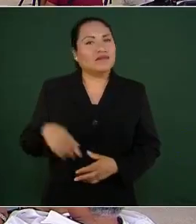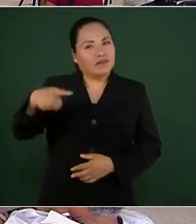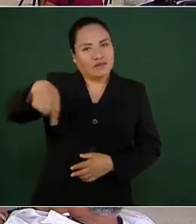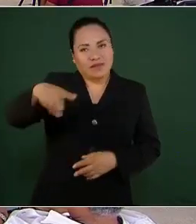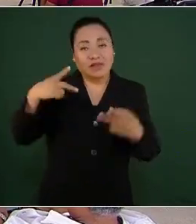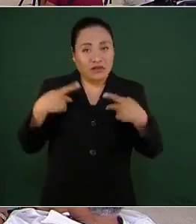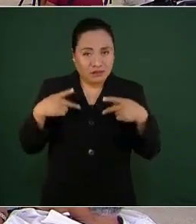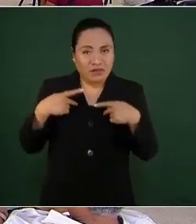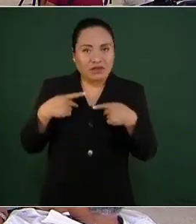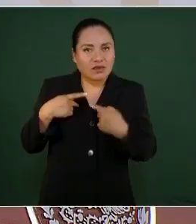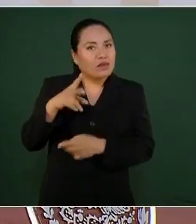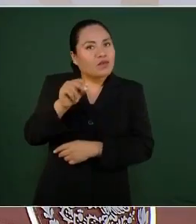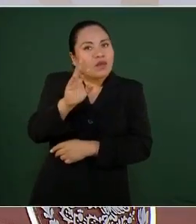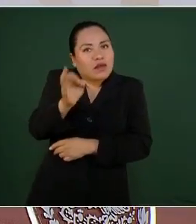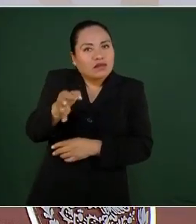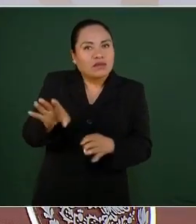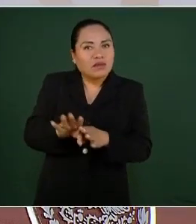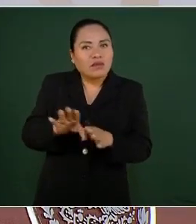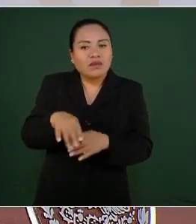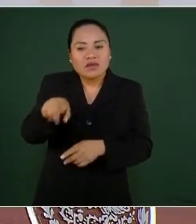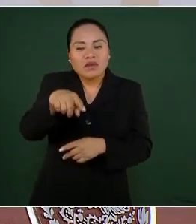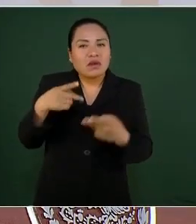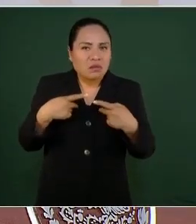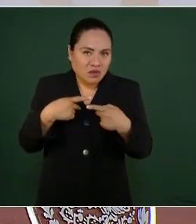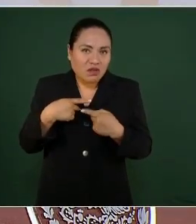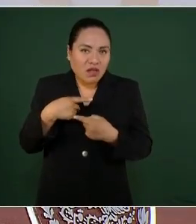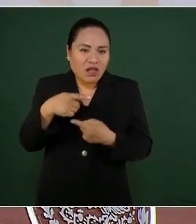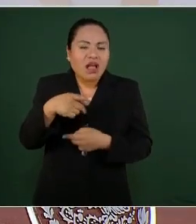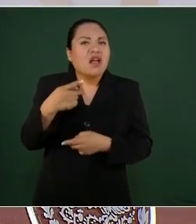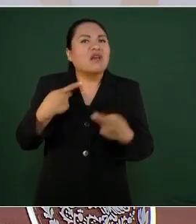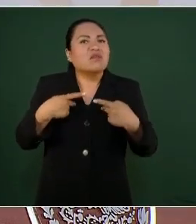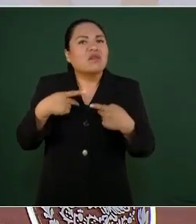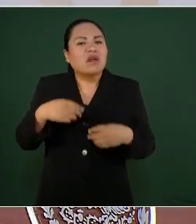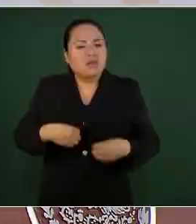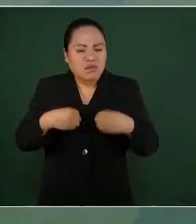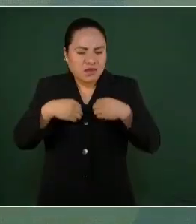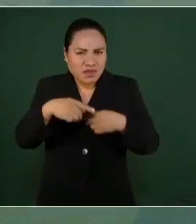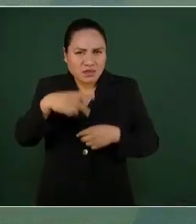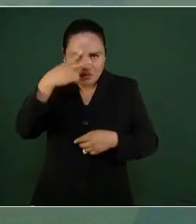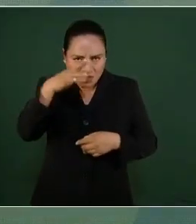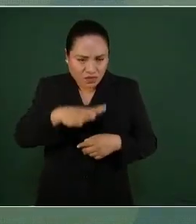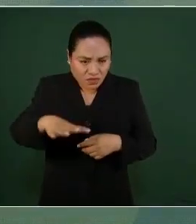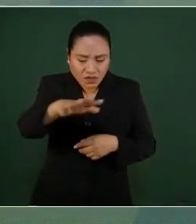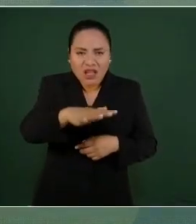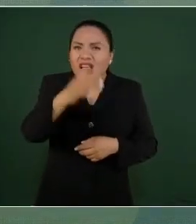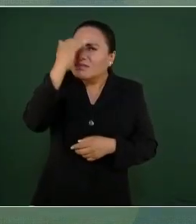el pueblo no existe, son muy clasistas, son muy racistas.